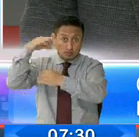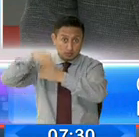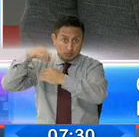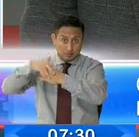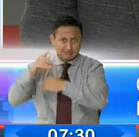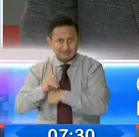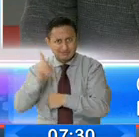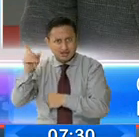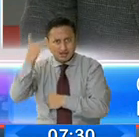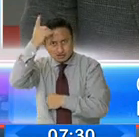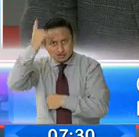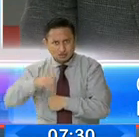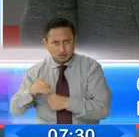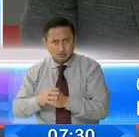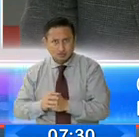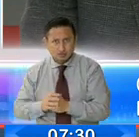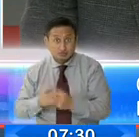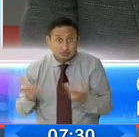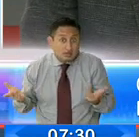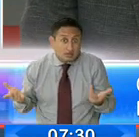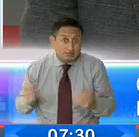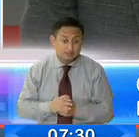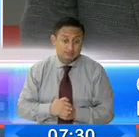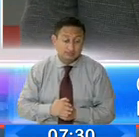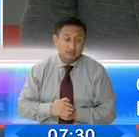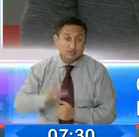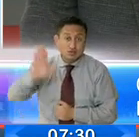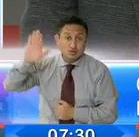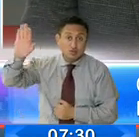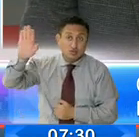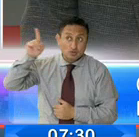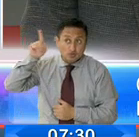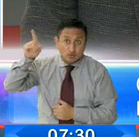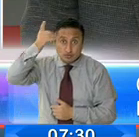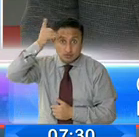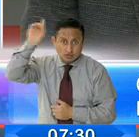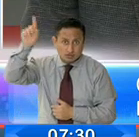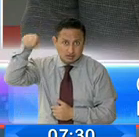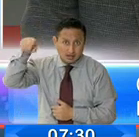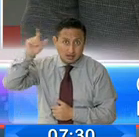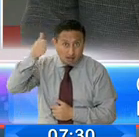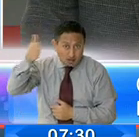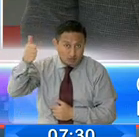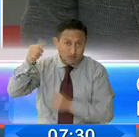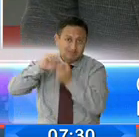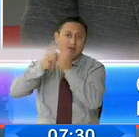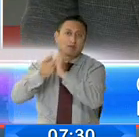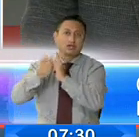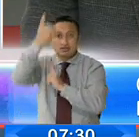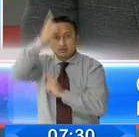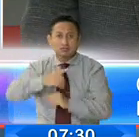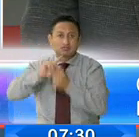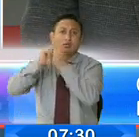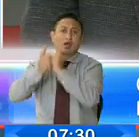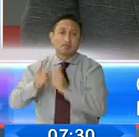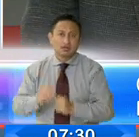una sentencia que ellos dictaron. Su propia sentencia la están modificando,